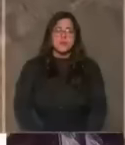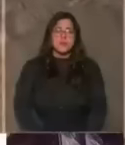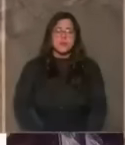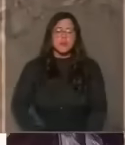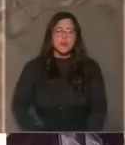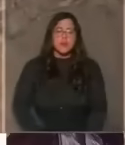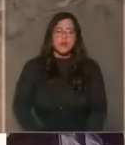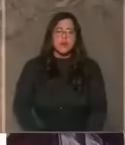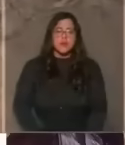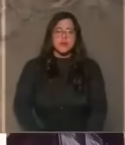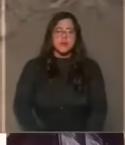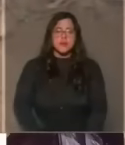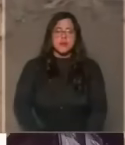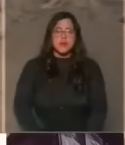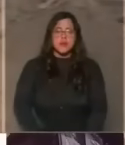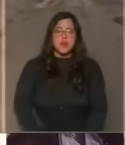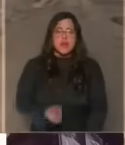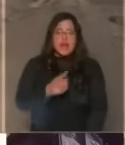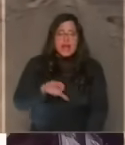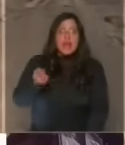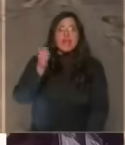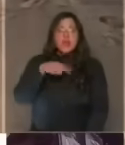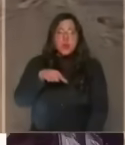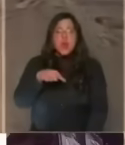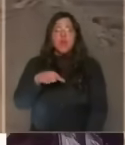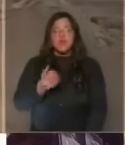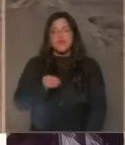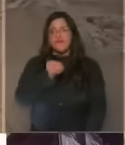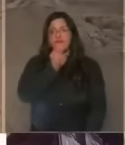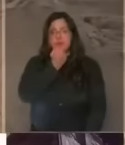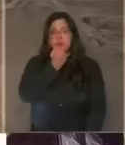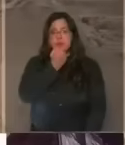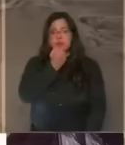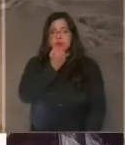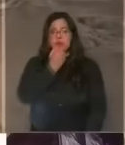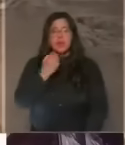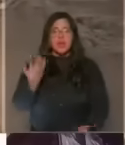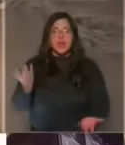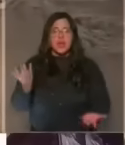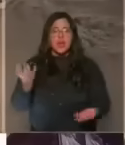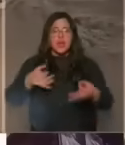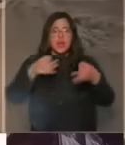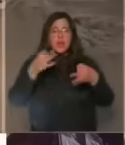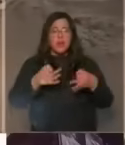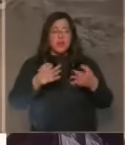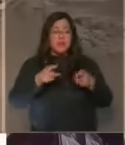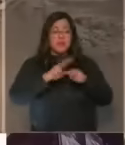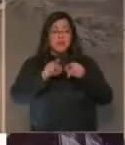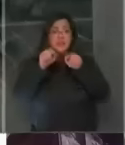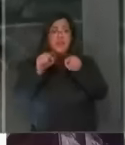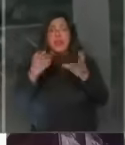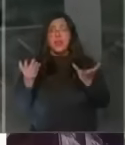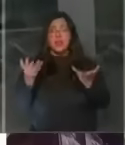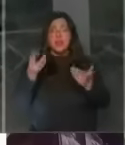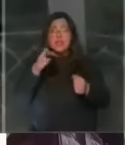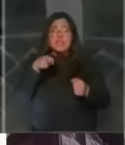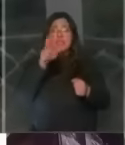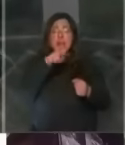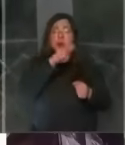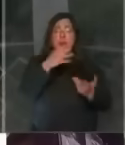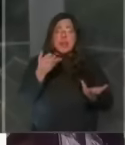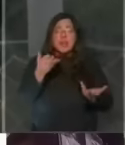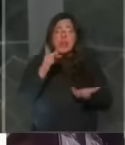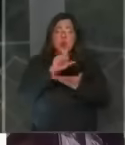previsto nuevamente volvemos a cometer el mismo error de rellenar quebrada o sea esto está pasando ya en todo el fondo